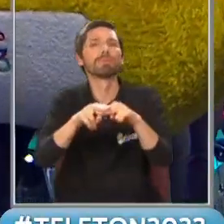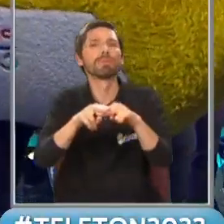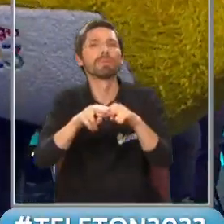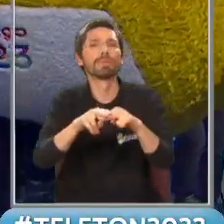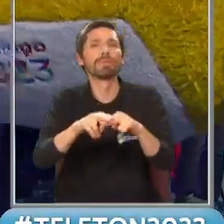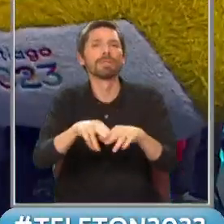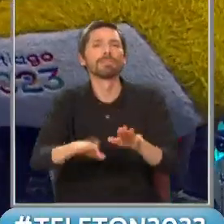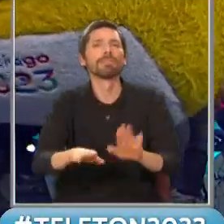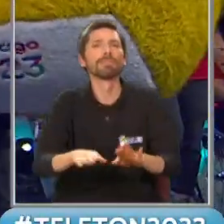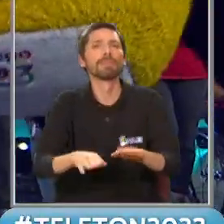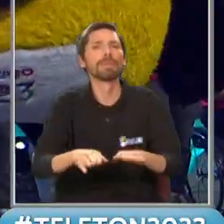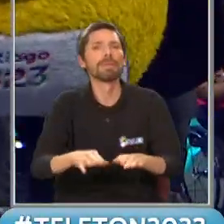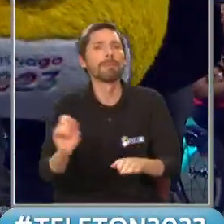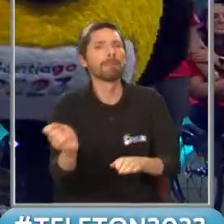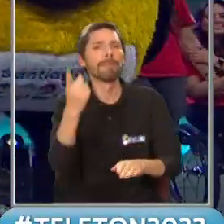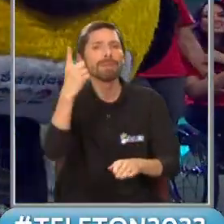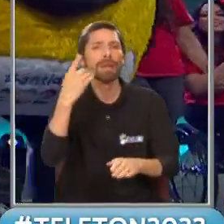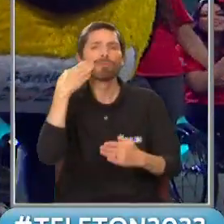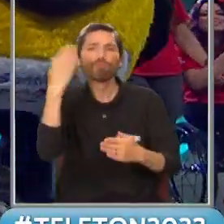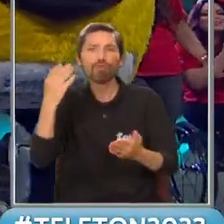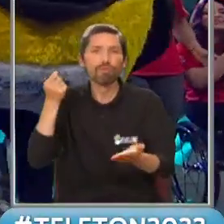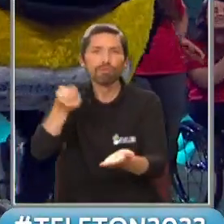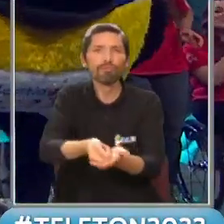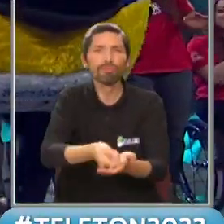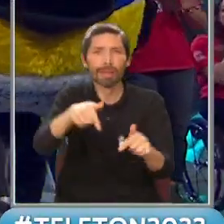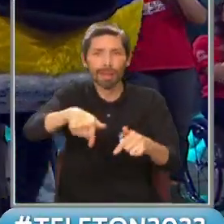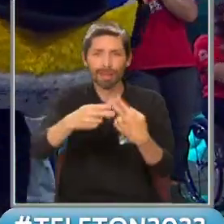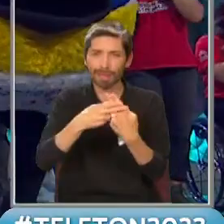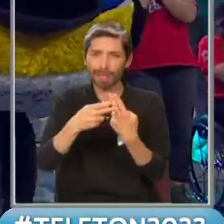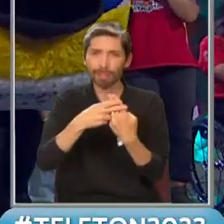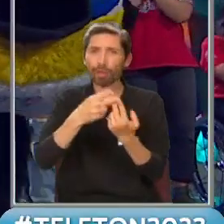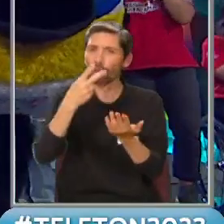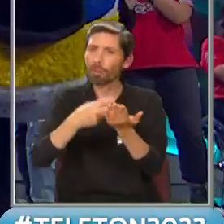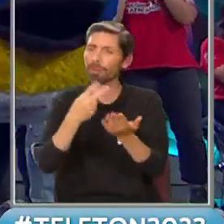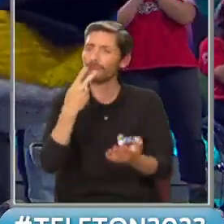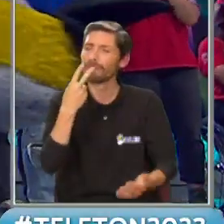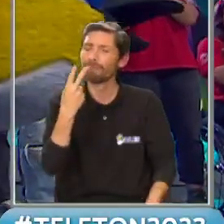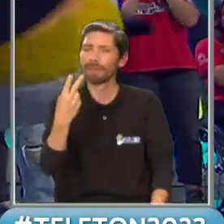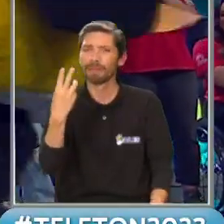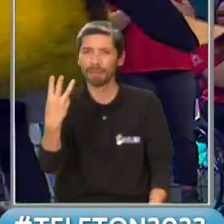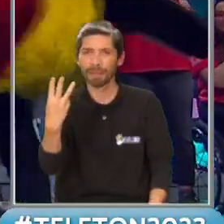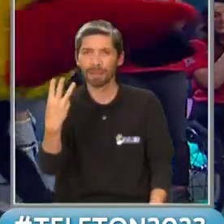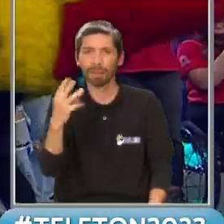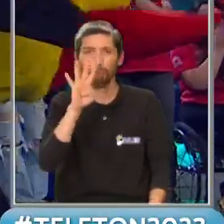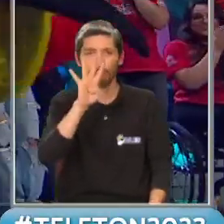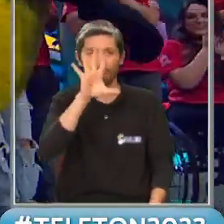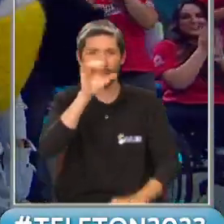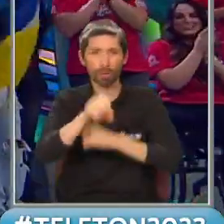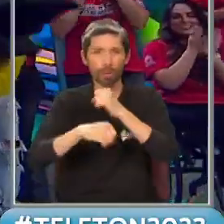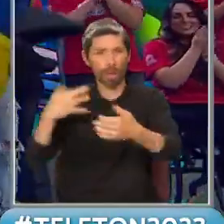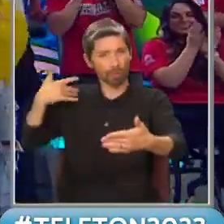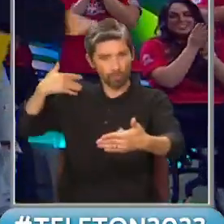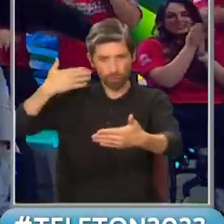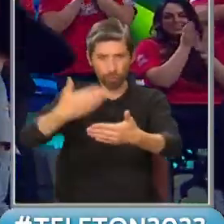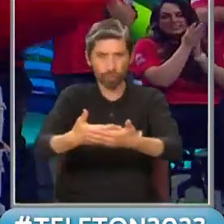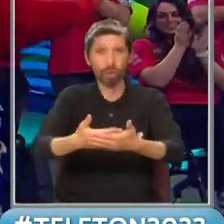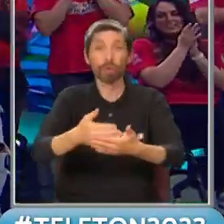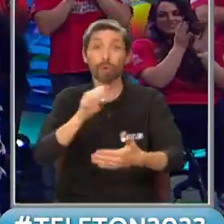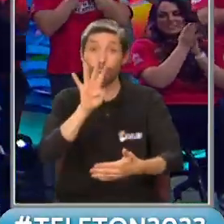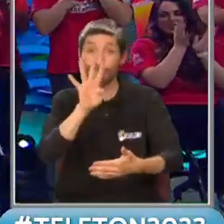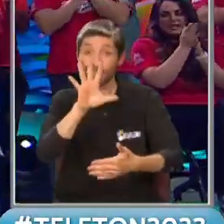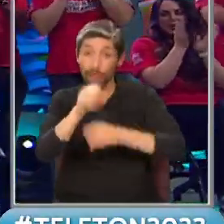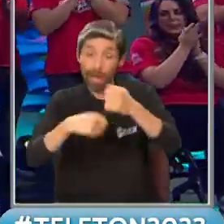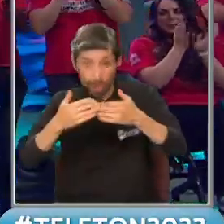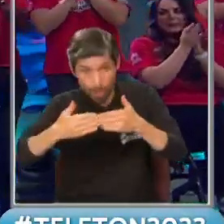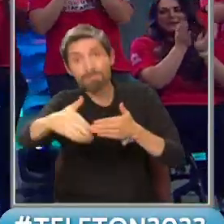redoble tambores para la primera donación señoras y señores en esta teleton 2023 45 años de la teleton y queremos 45 años